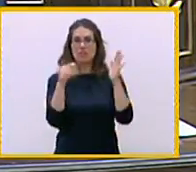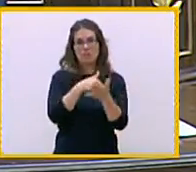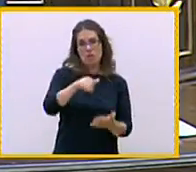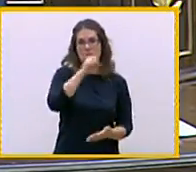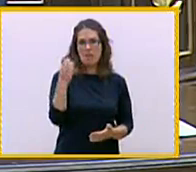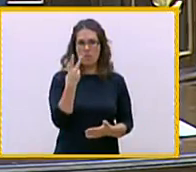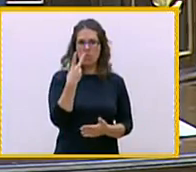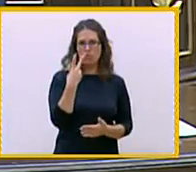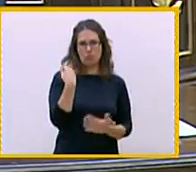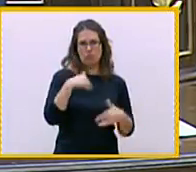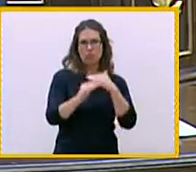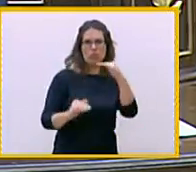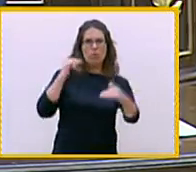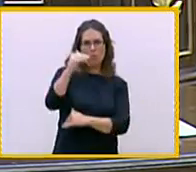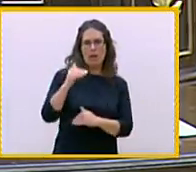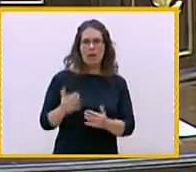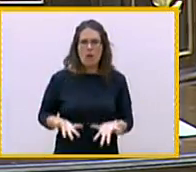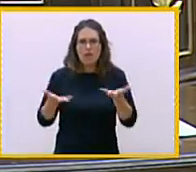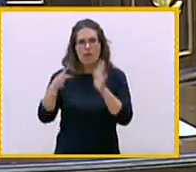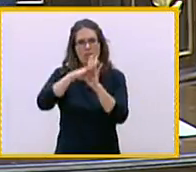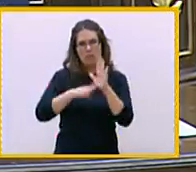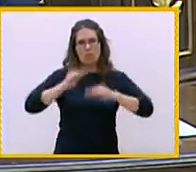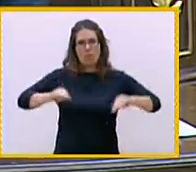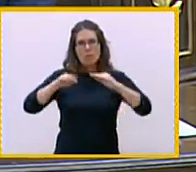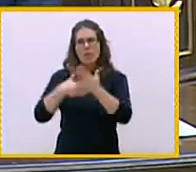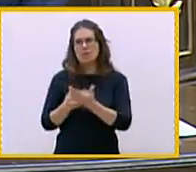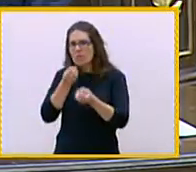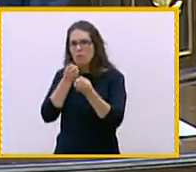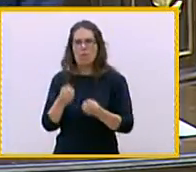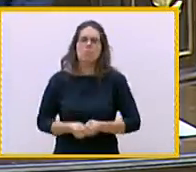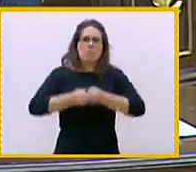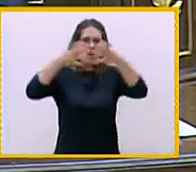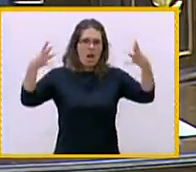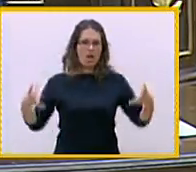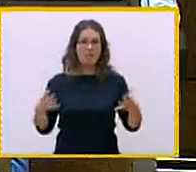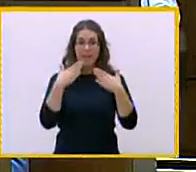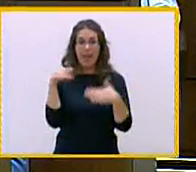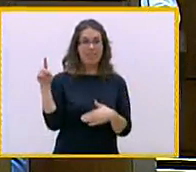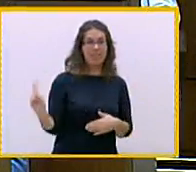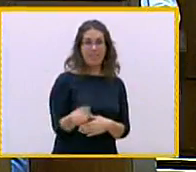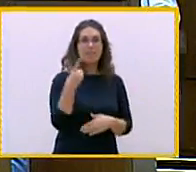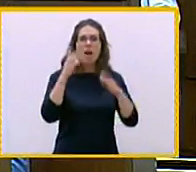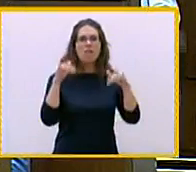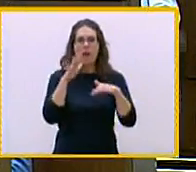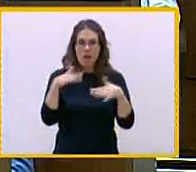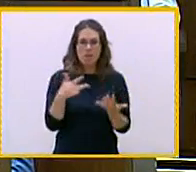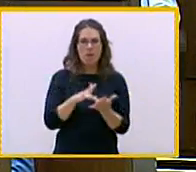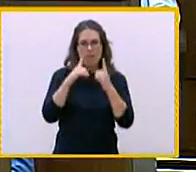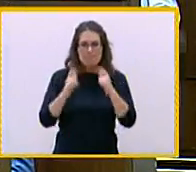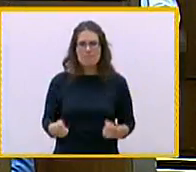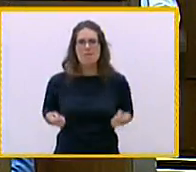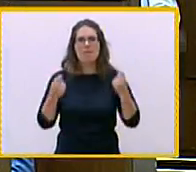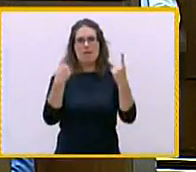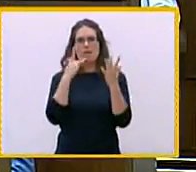oferta formativa y la información disponible. Gracias a todo ello, estamos en máximos históricos en la matrícula de